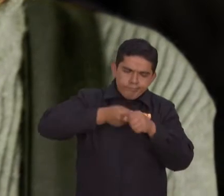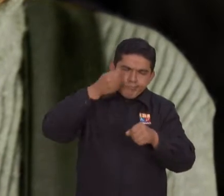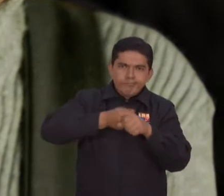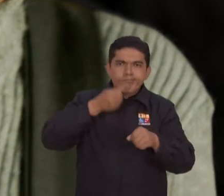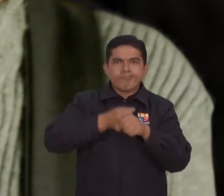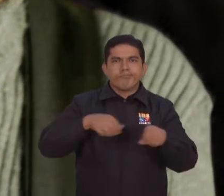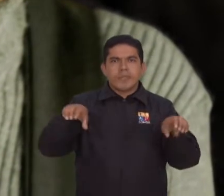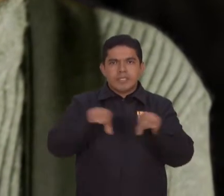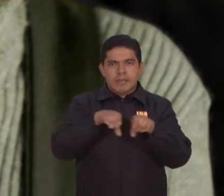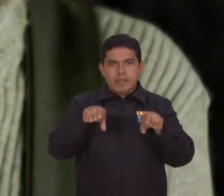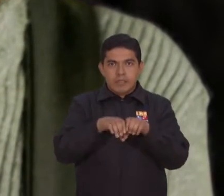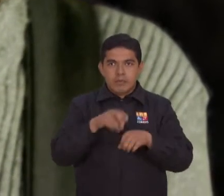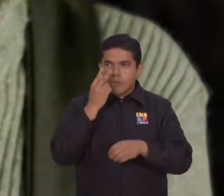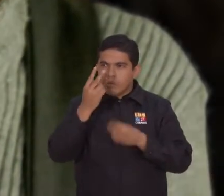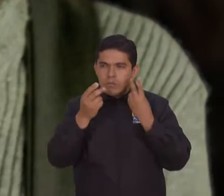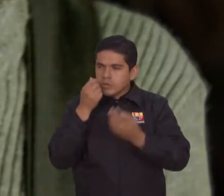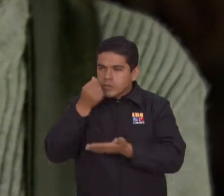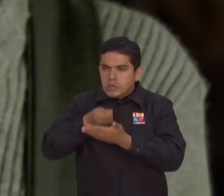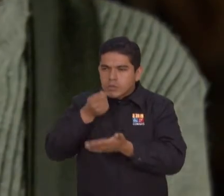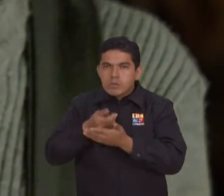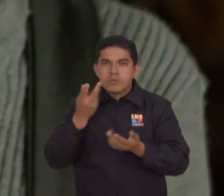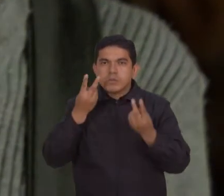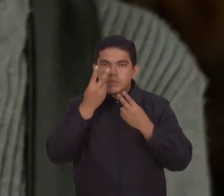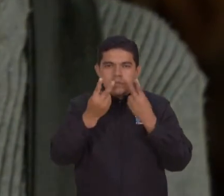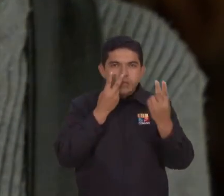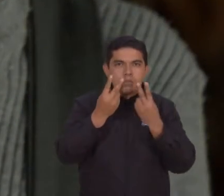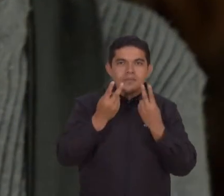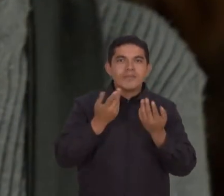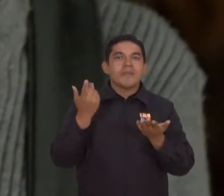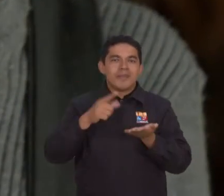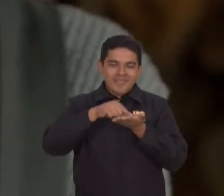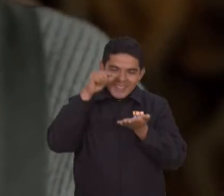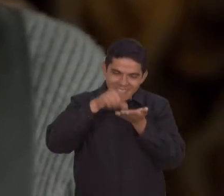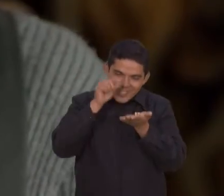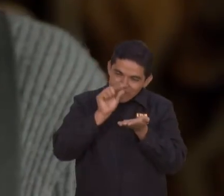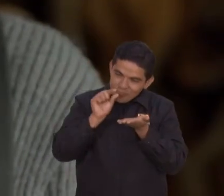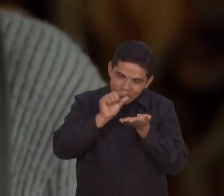Cobra, espía, vigila y colecciona quindillos.